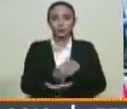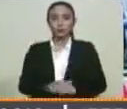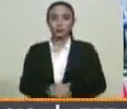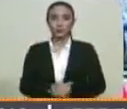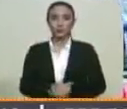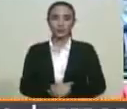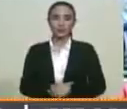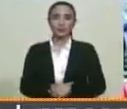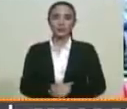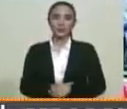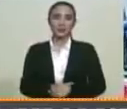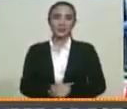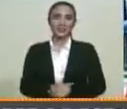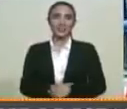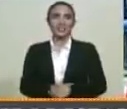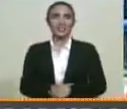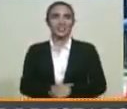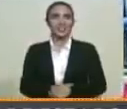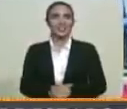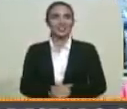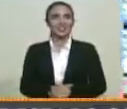presos.